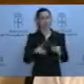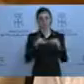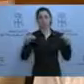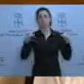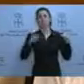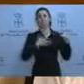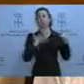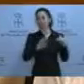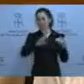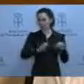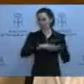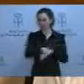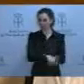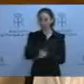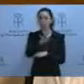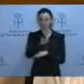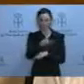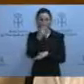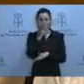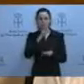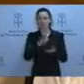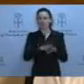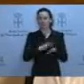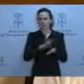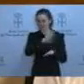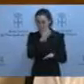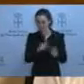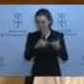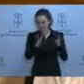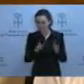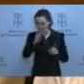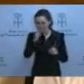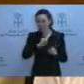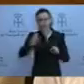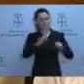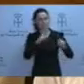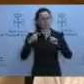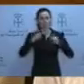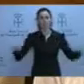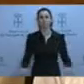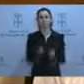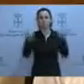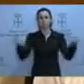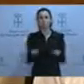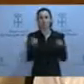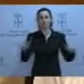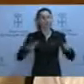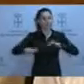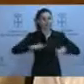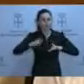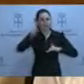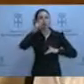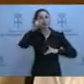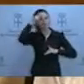podrá ser muy útil para la zona, yo no se lo voy a negar, pero no me parece que el marco de la Fundación, cuyo objetivo es la promoción turística y cultural, sea el